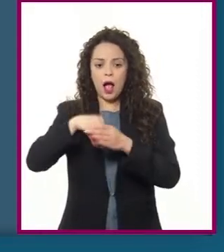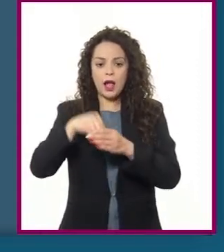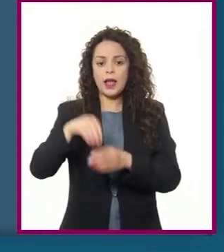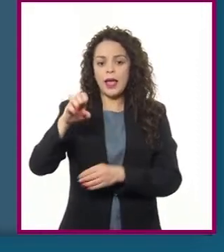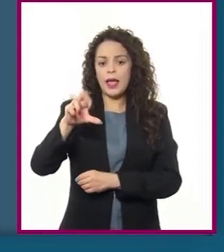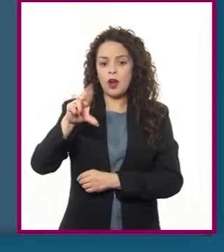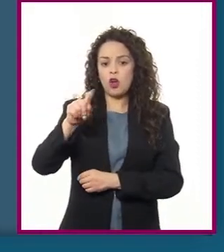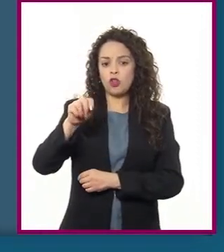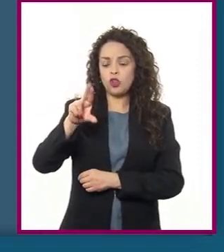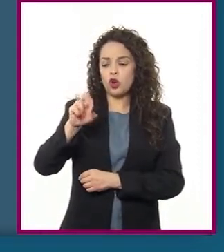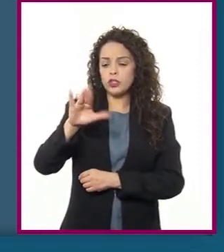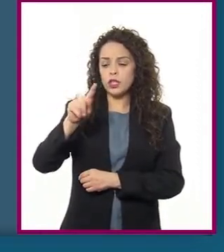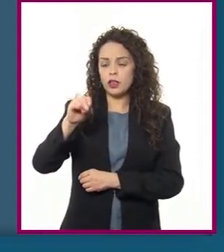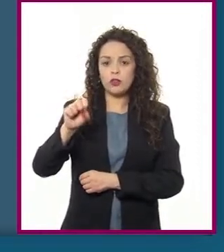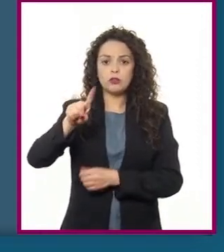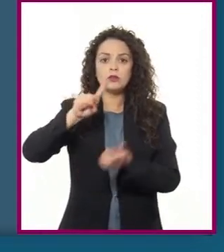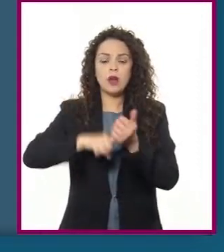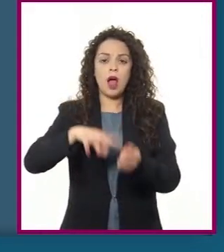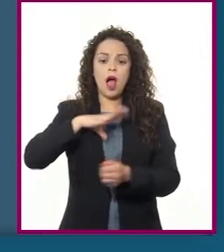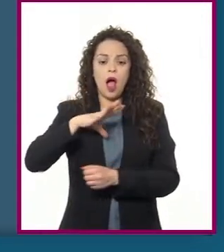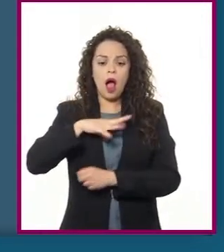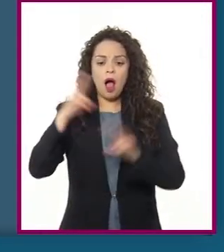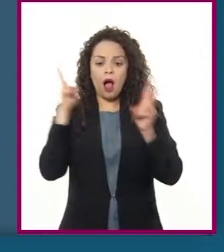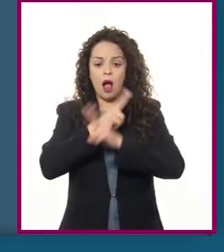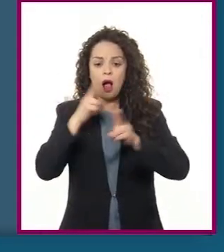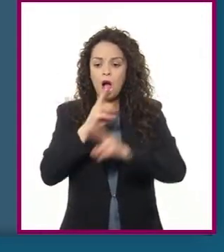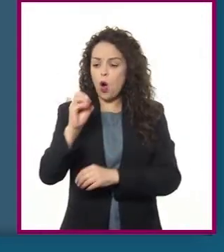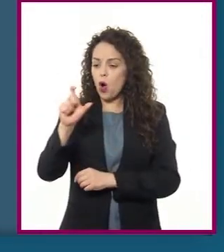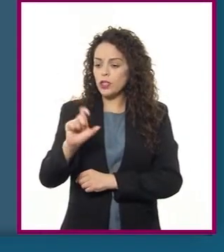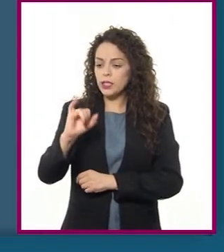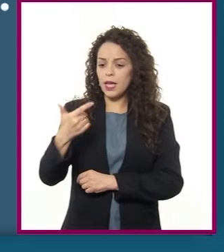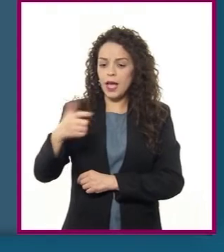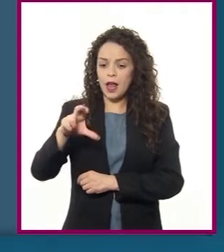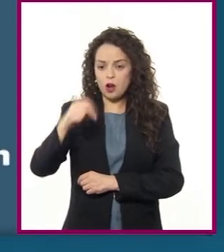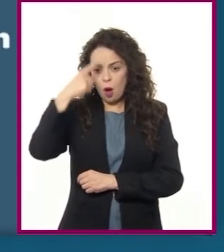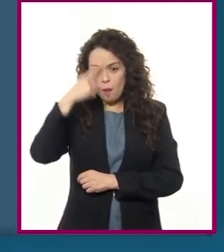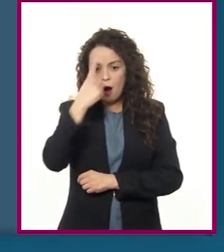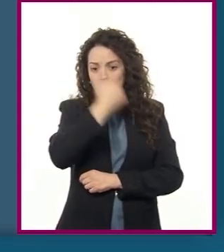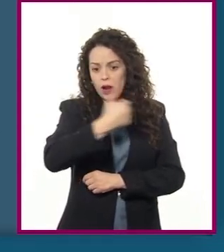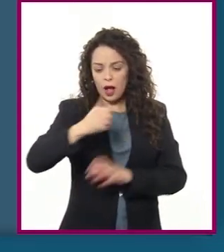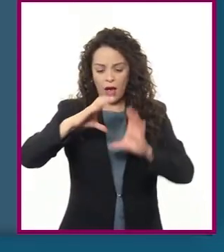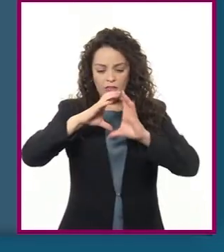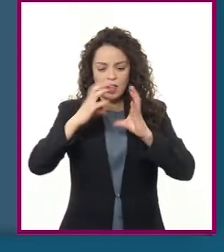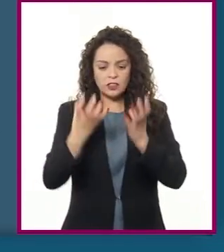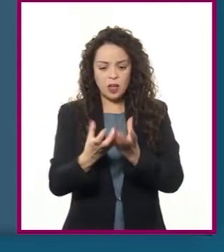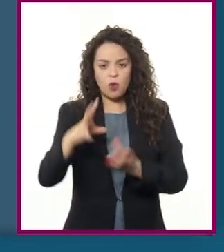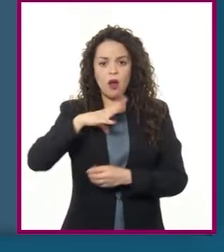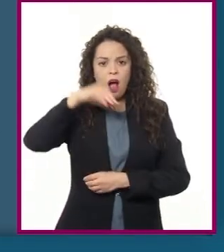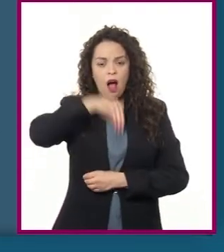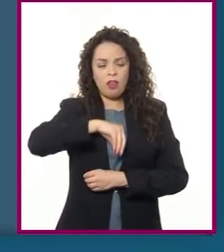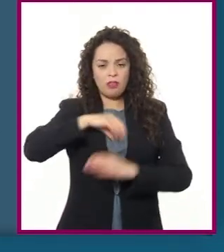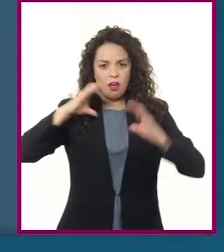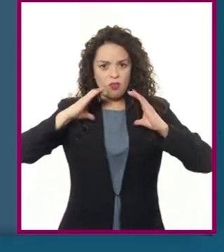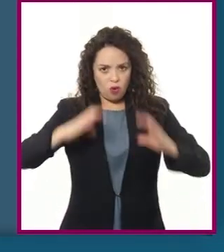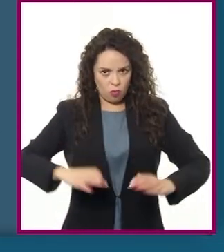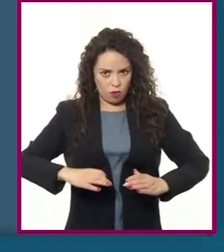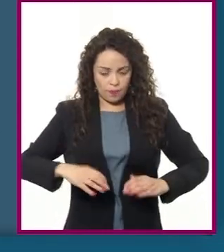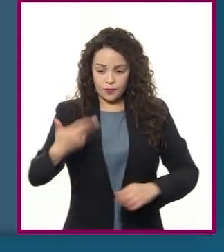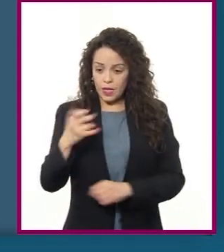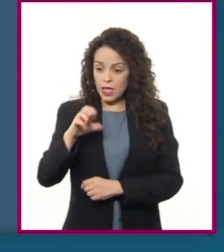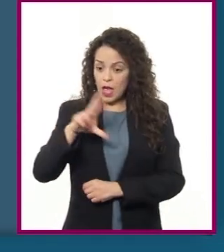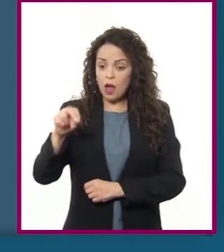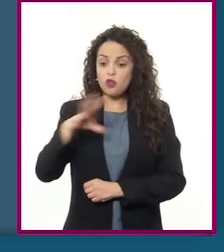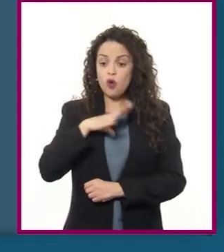al transporte de oxígeno hacia cada célula de nuestro cuerpo. En disoluciones acuosas, el hierro puede